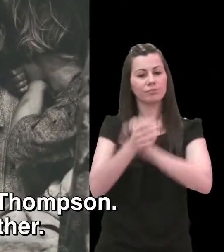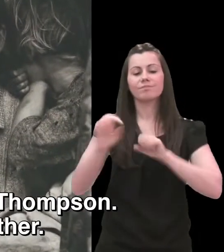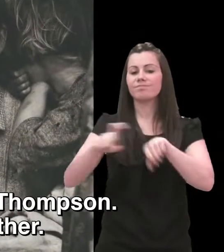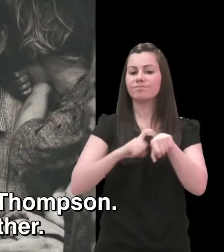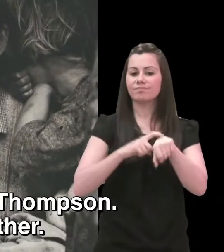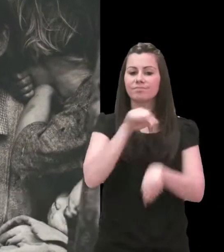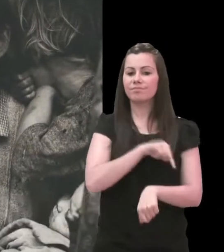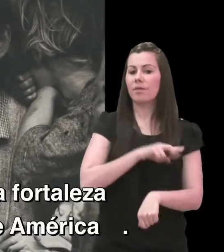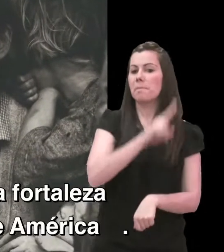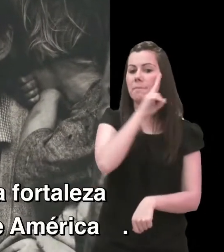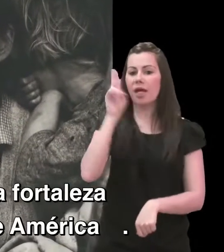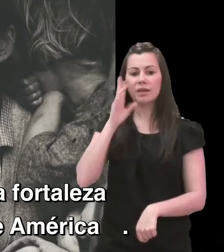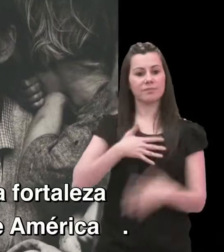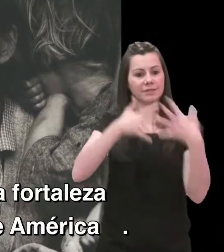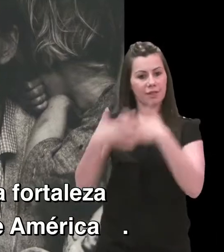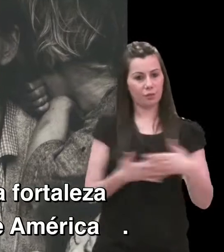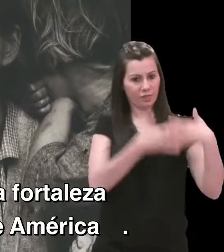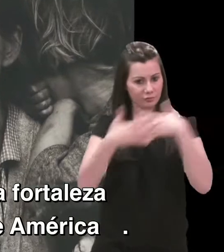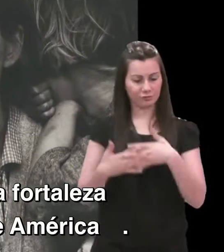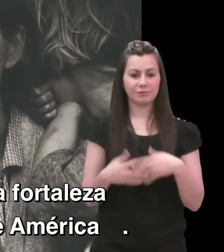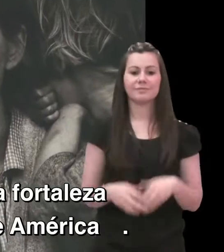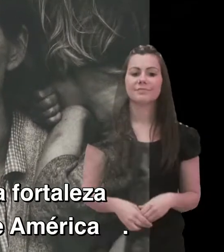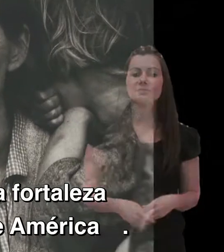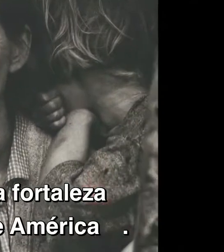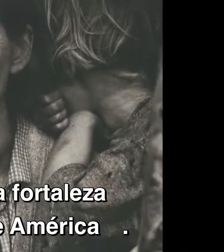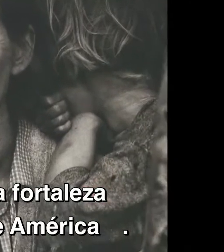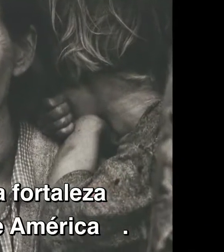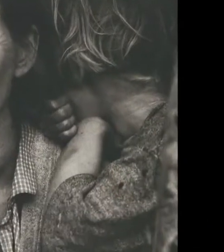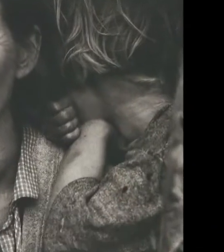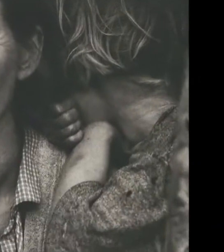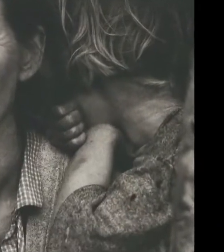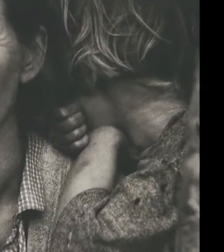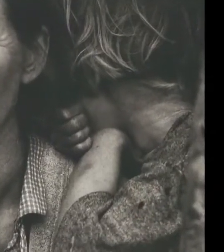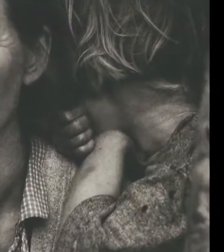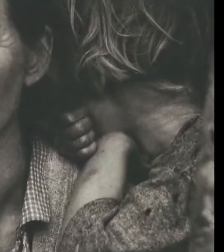mi grandmother, una leyenda de la fortaleza de la maternidad de América.